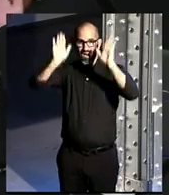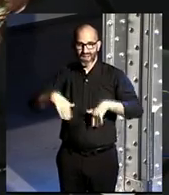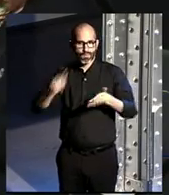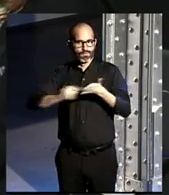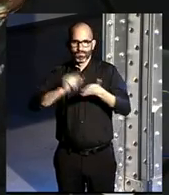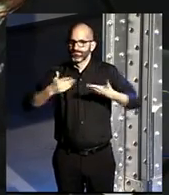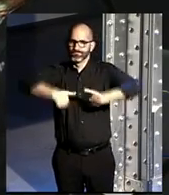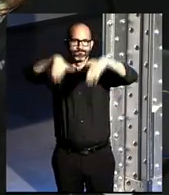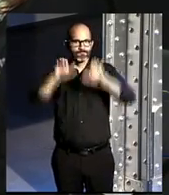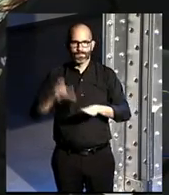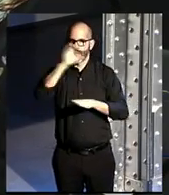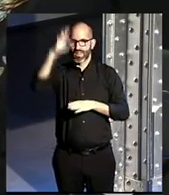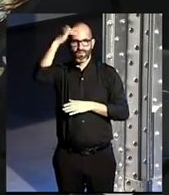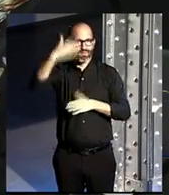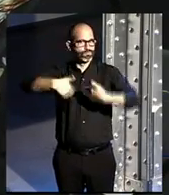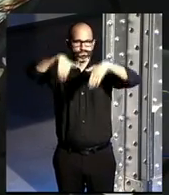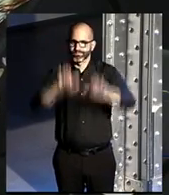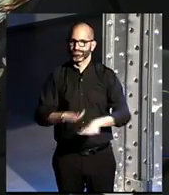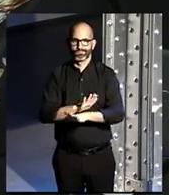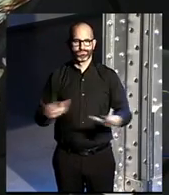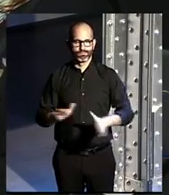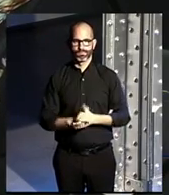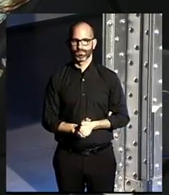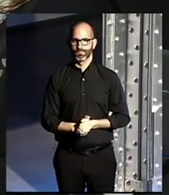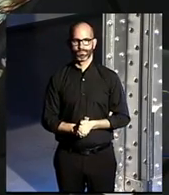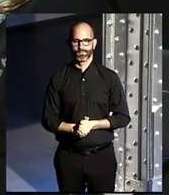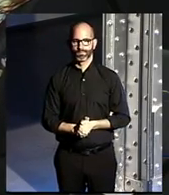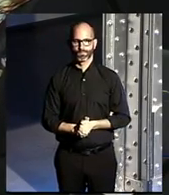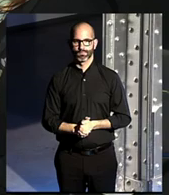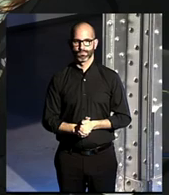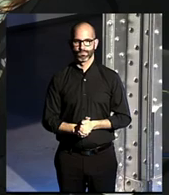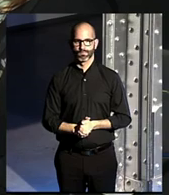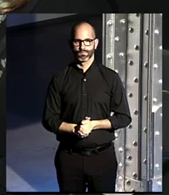ciencia ficción. And the second consequence is that, guided